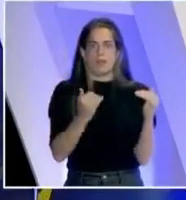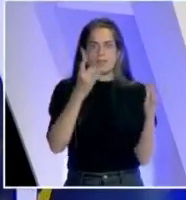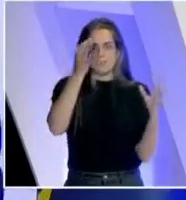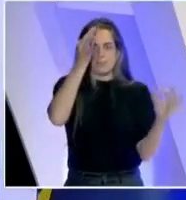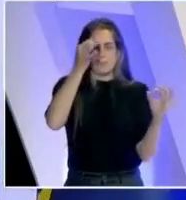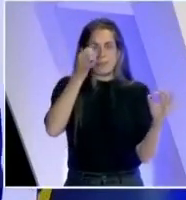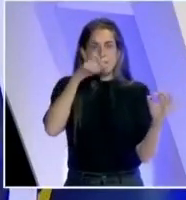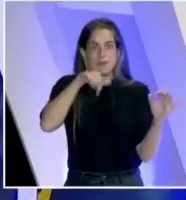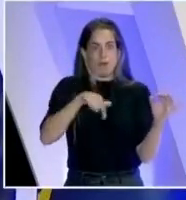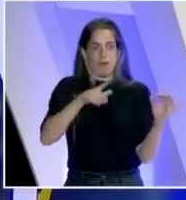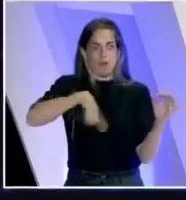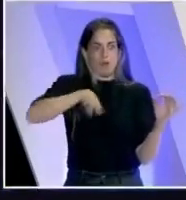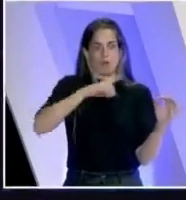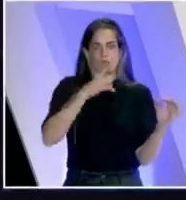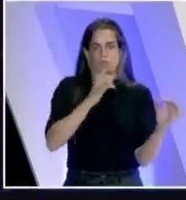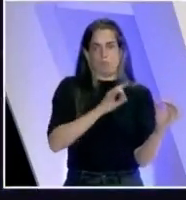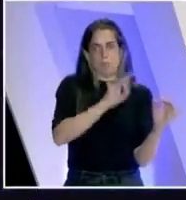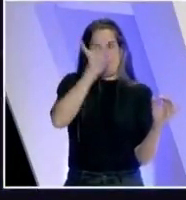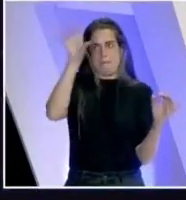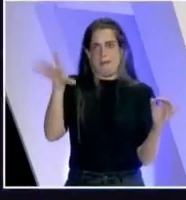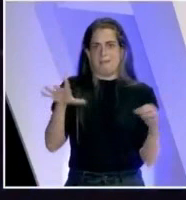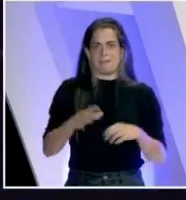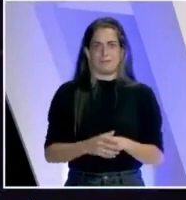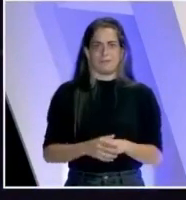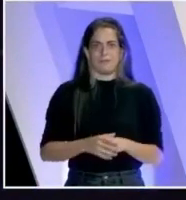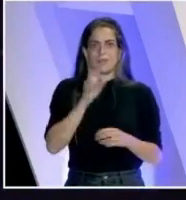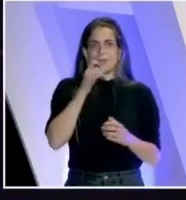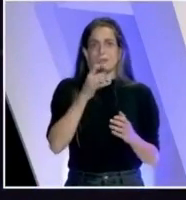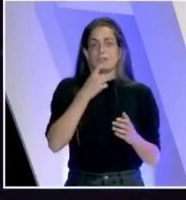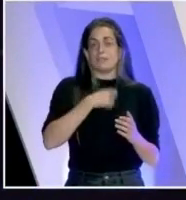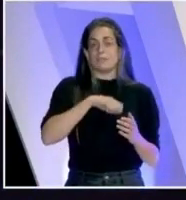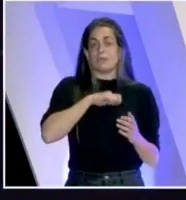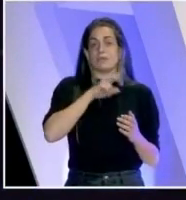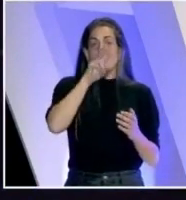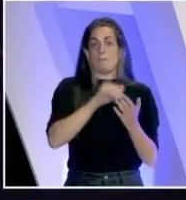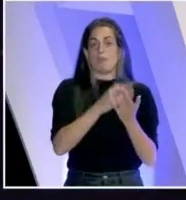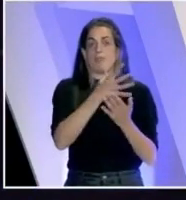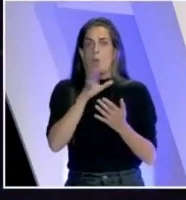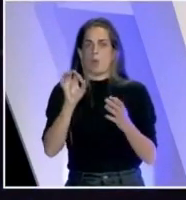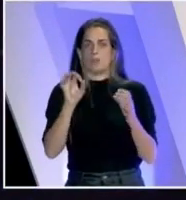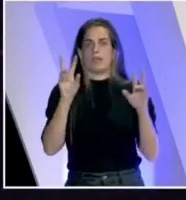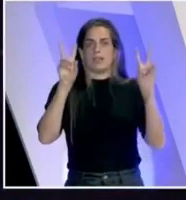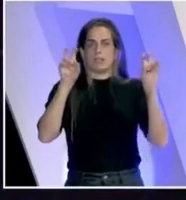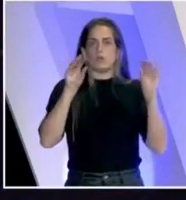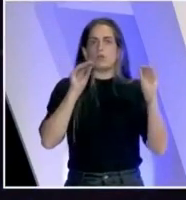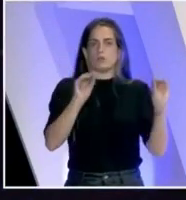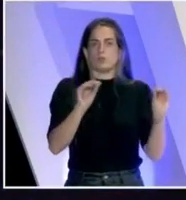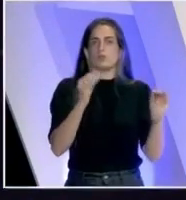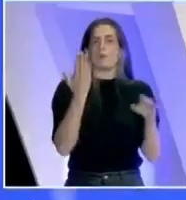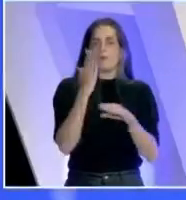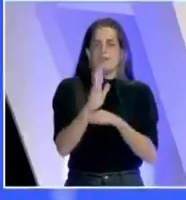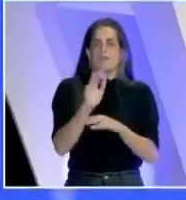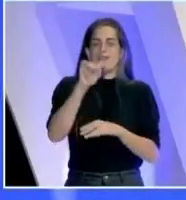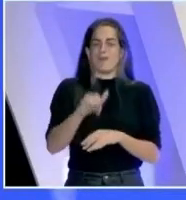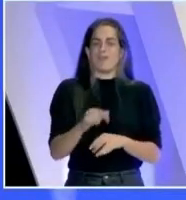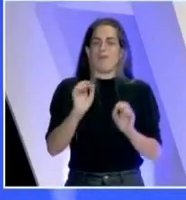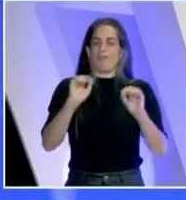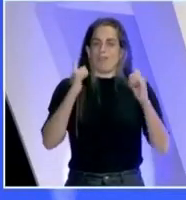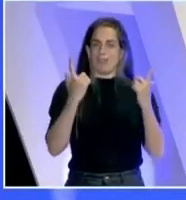lo que estamos presentando hoy bajo el título de España 2050. En todo caso, también